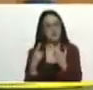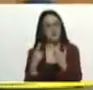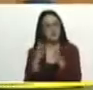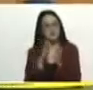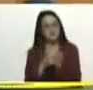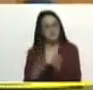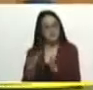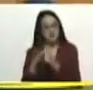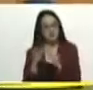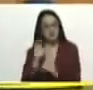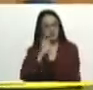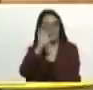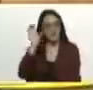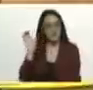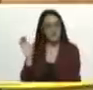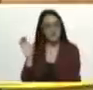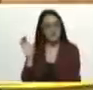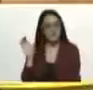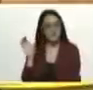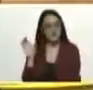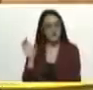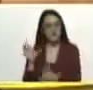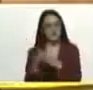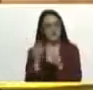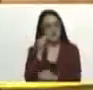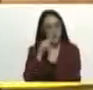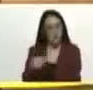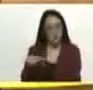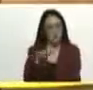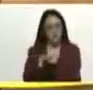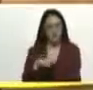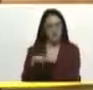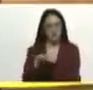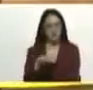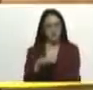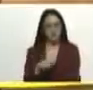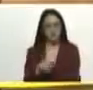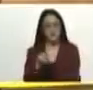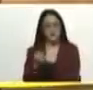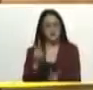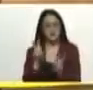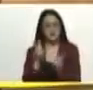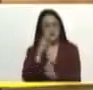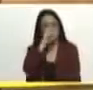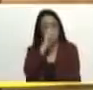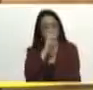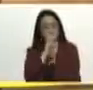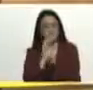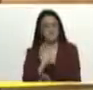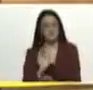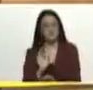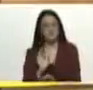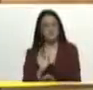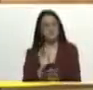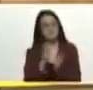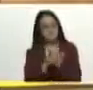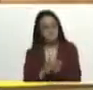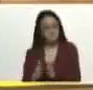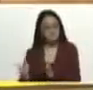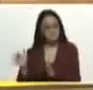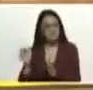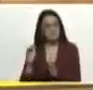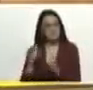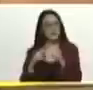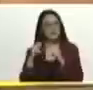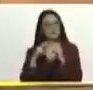entre nuestros países, entre nuestros pueblos. Y en esa nueva época debe corresponder entonces la construcción